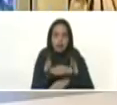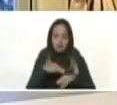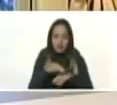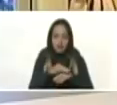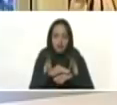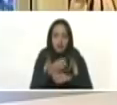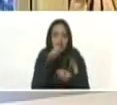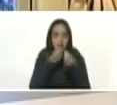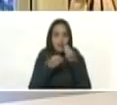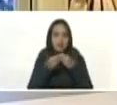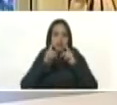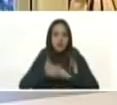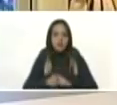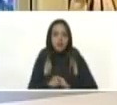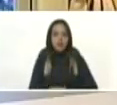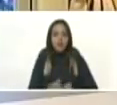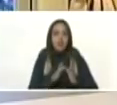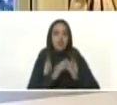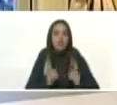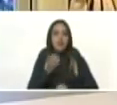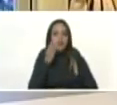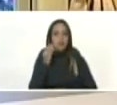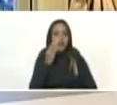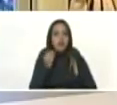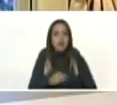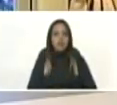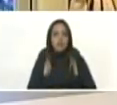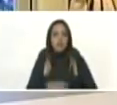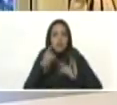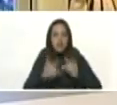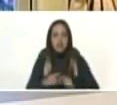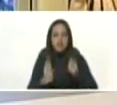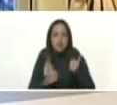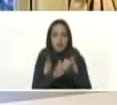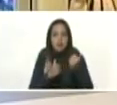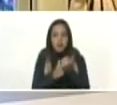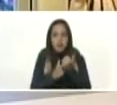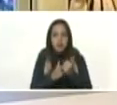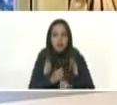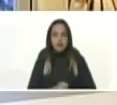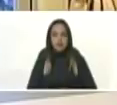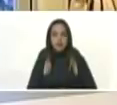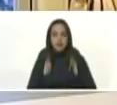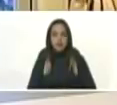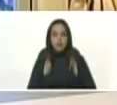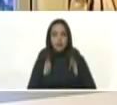de Alimentación, todas estas experiencias hay que apoyarlas.